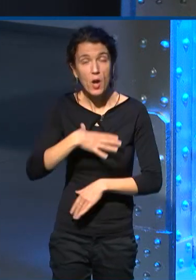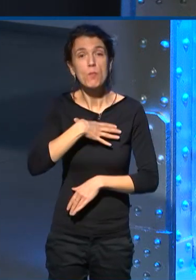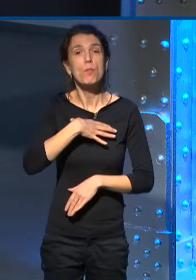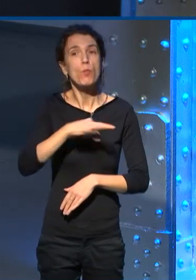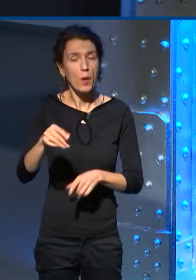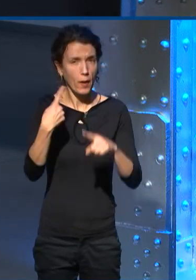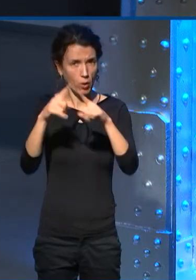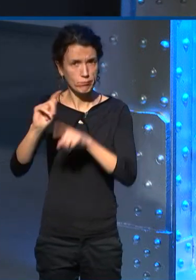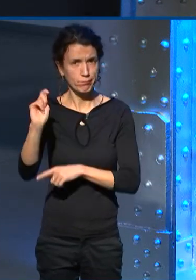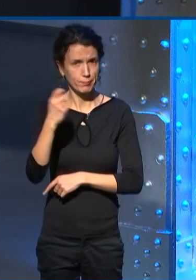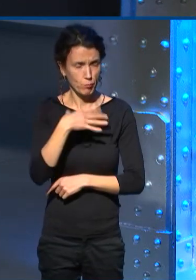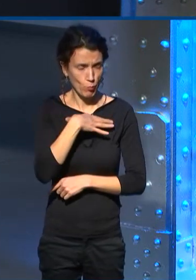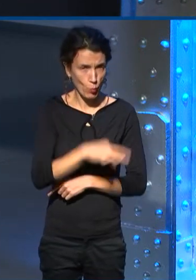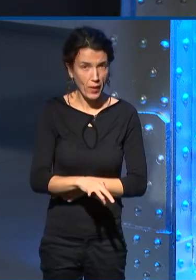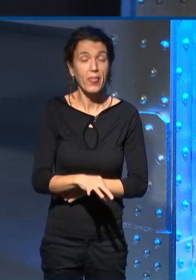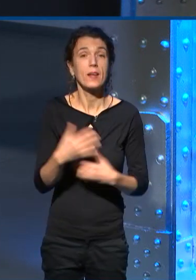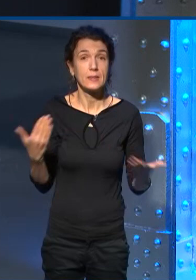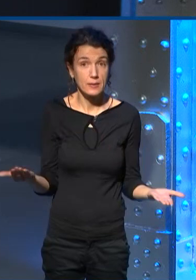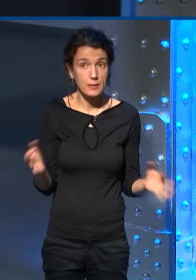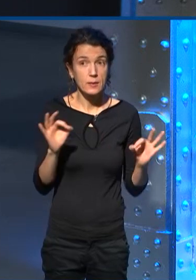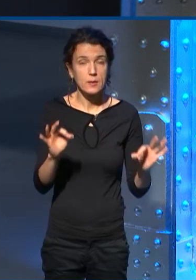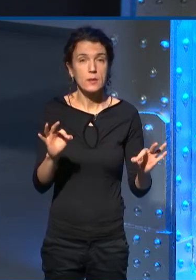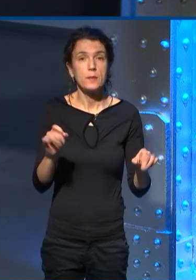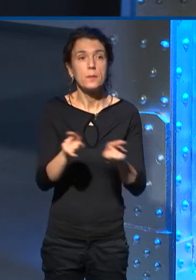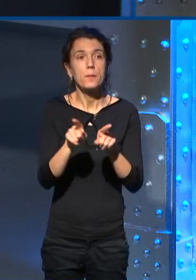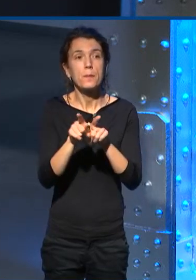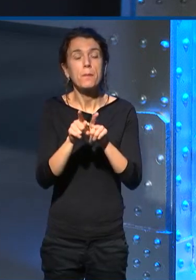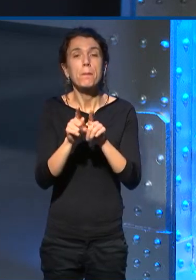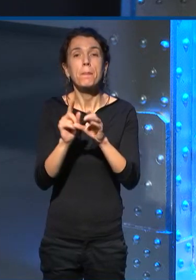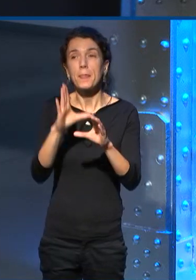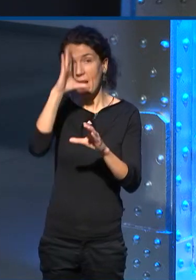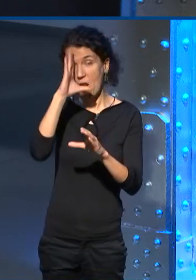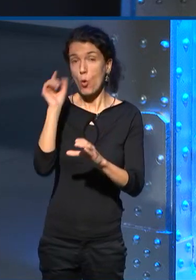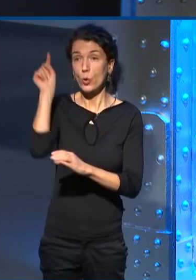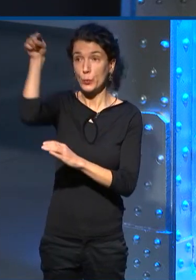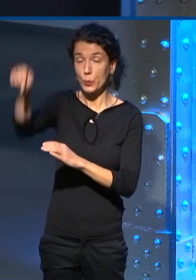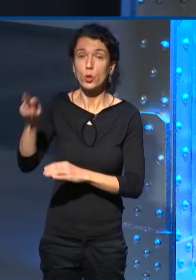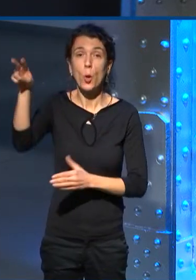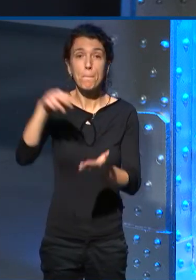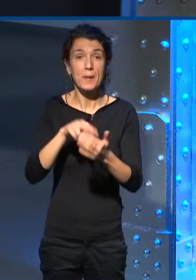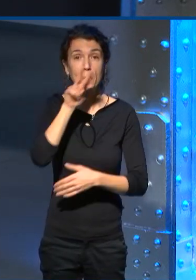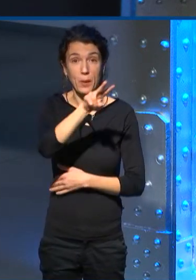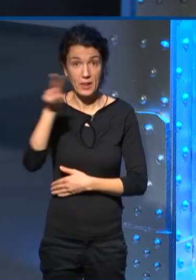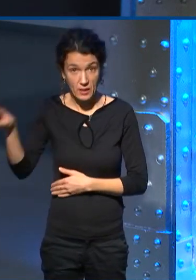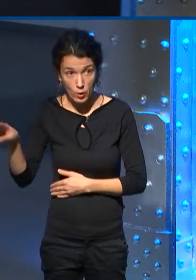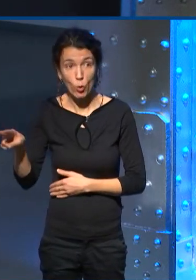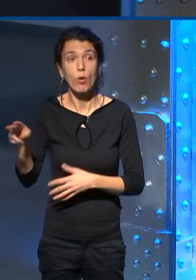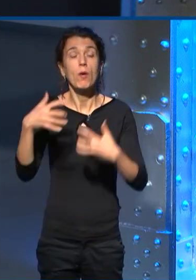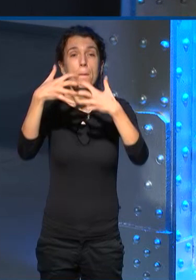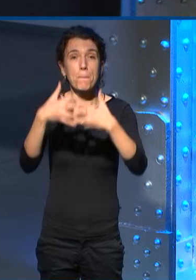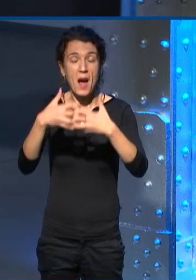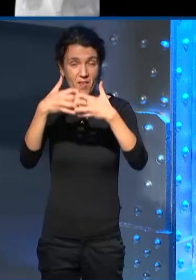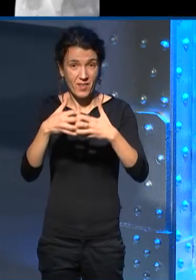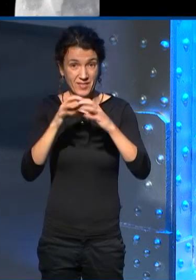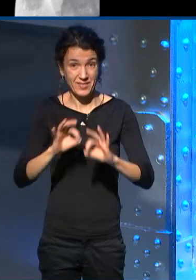conseguir las cosas. Pues lo que se va a montar en torno a la Luna a partir del año 2022 es la Deep Space